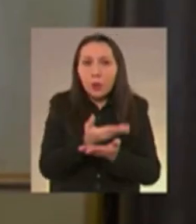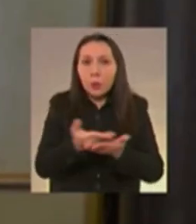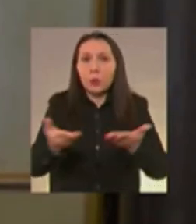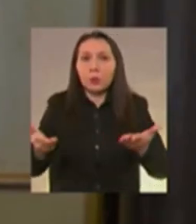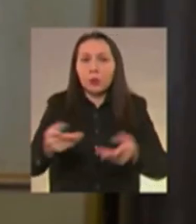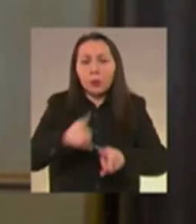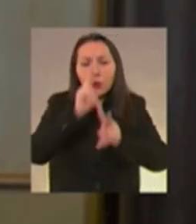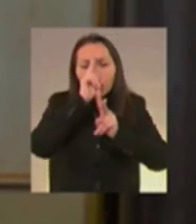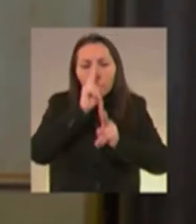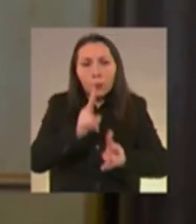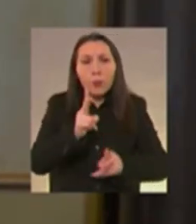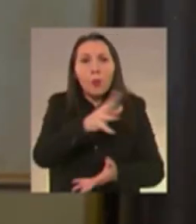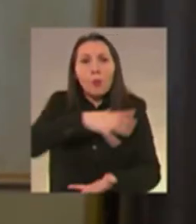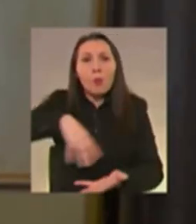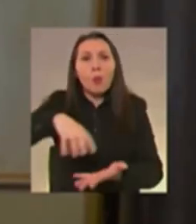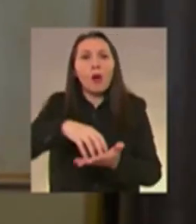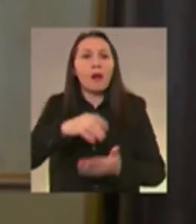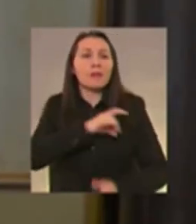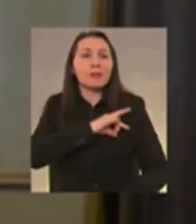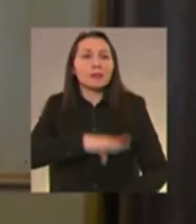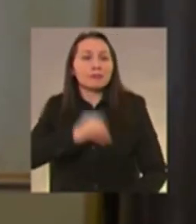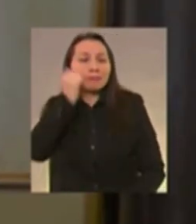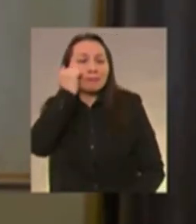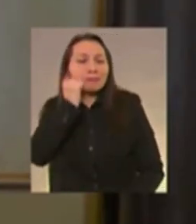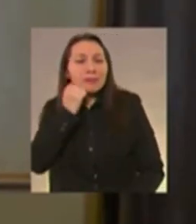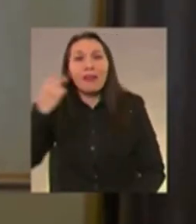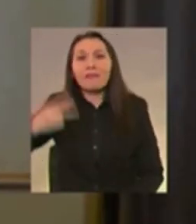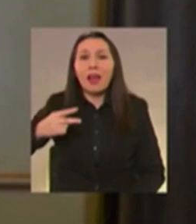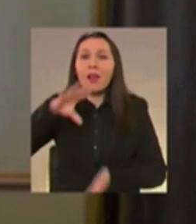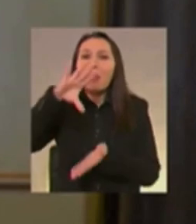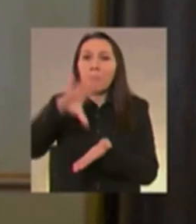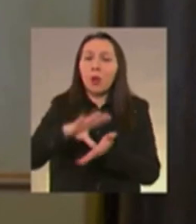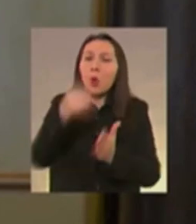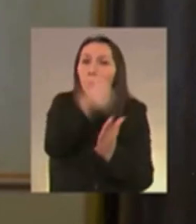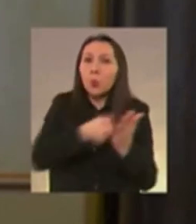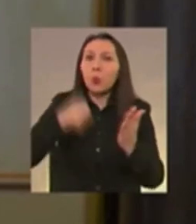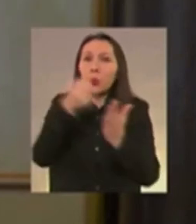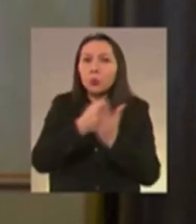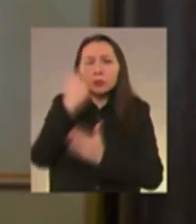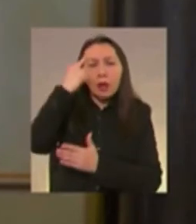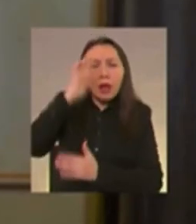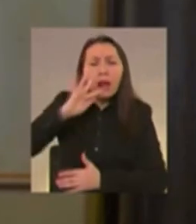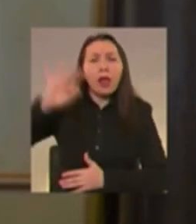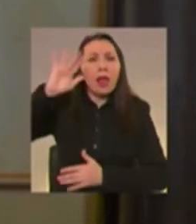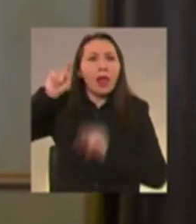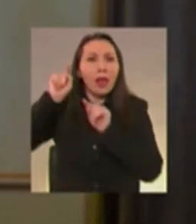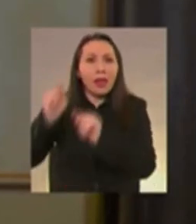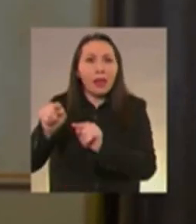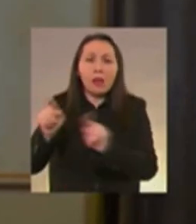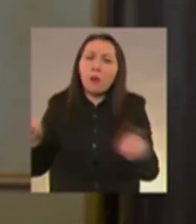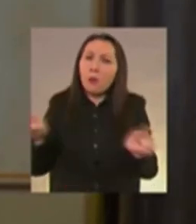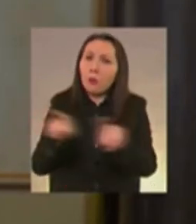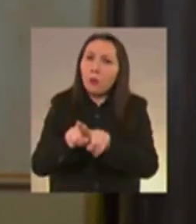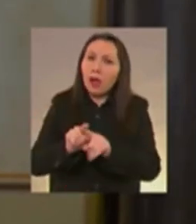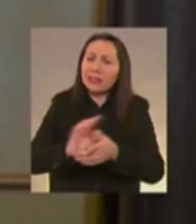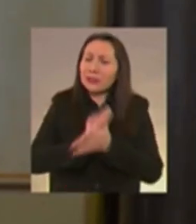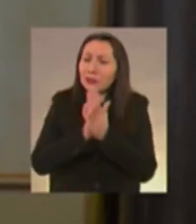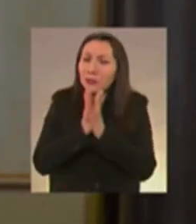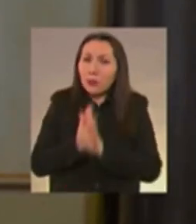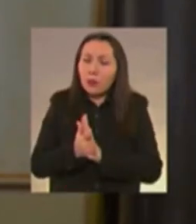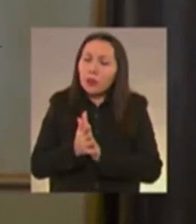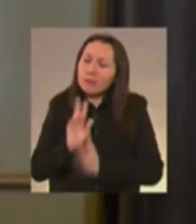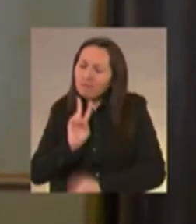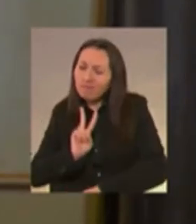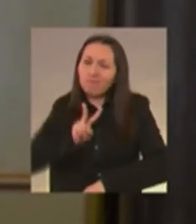admirado y querido pueblo chileno, el valor de un país que lucha por sus ideales y que, a pesar de todo, se